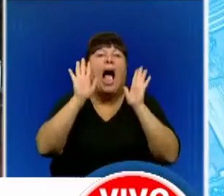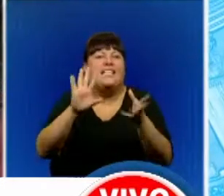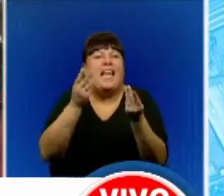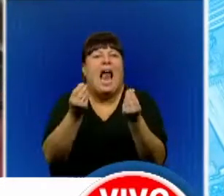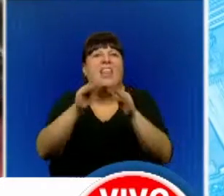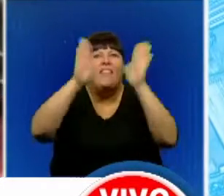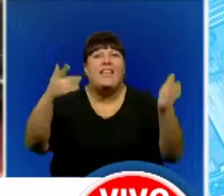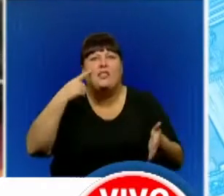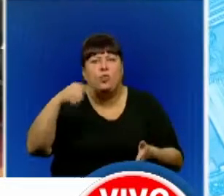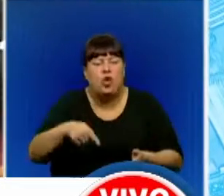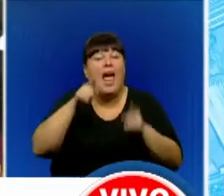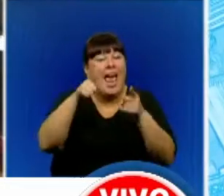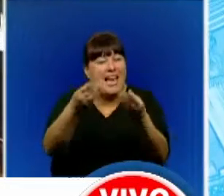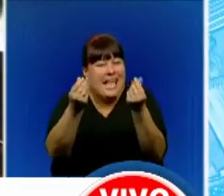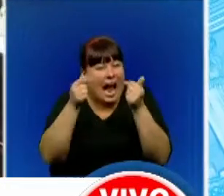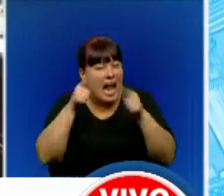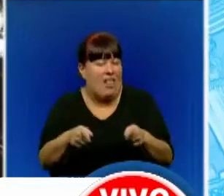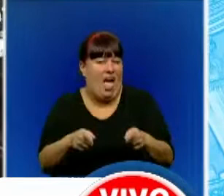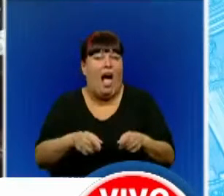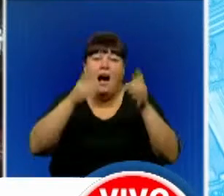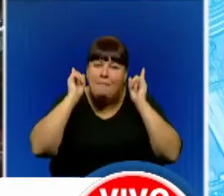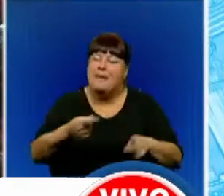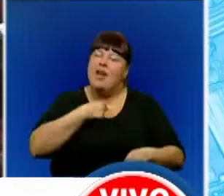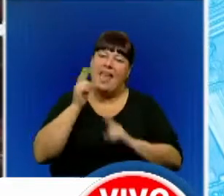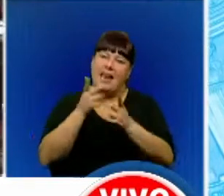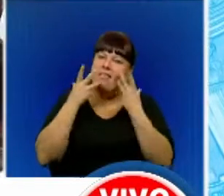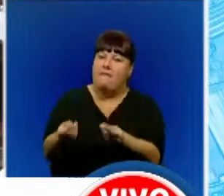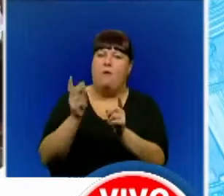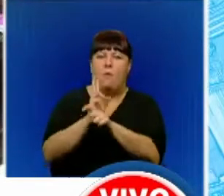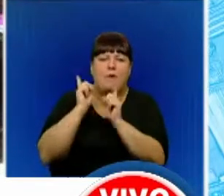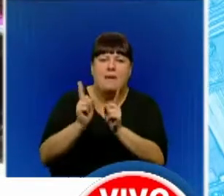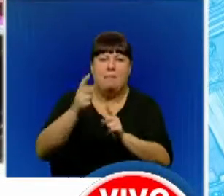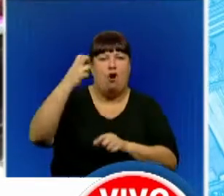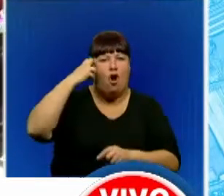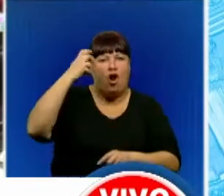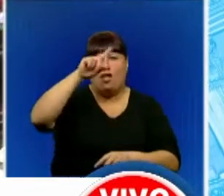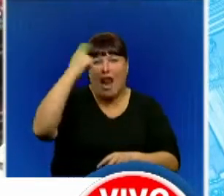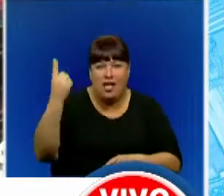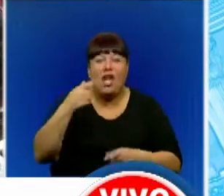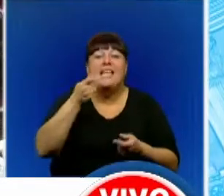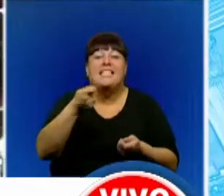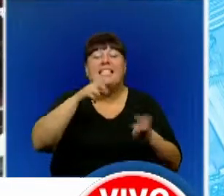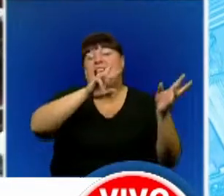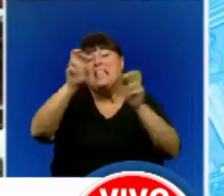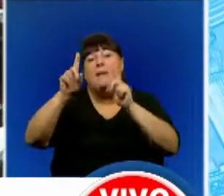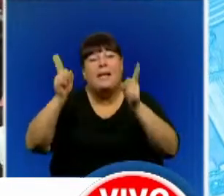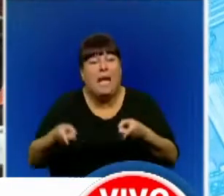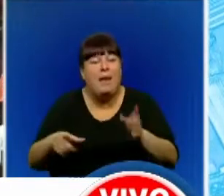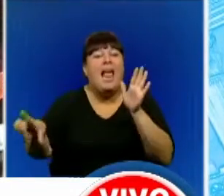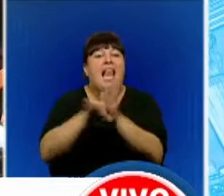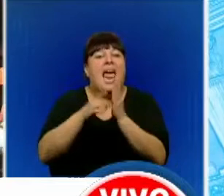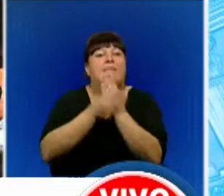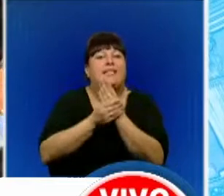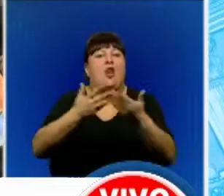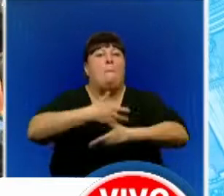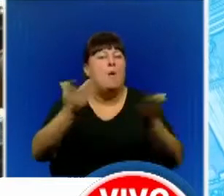calidad institucional. Y esa calidad institucional es la que queremos defender en el Congreso de la Nación cuando se trata, entre otras cosas, la ley del